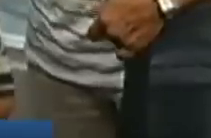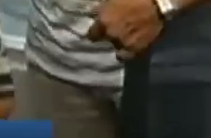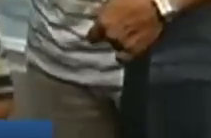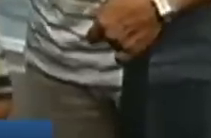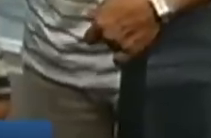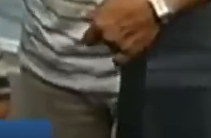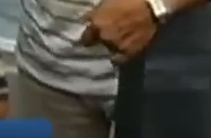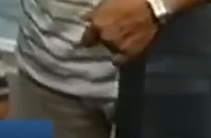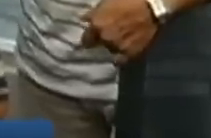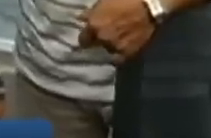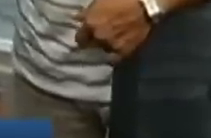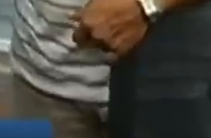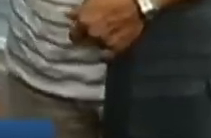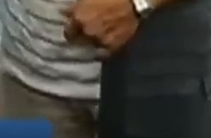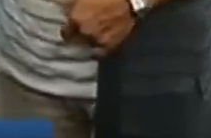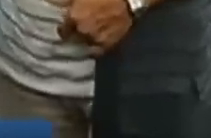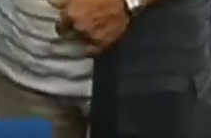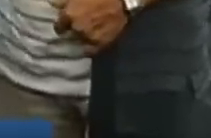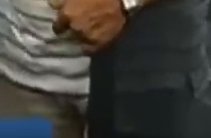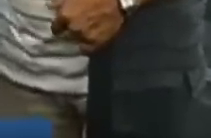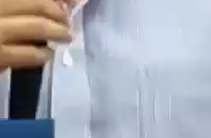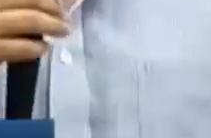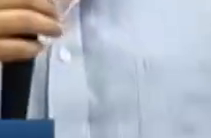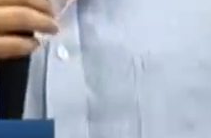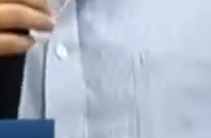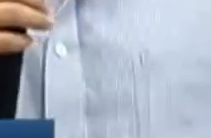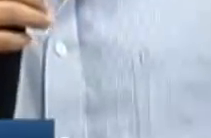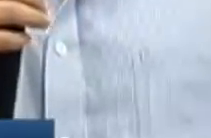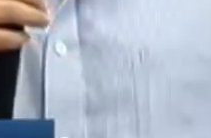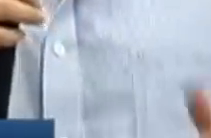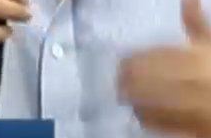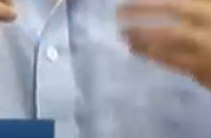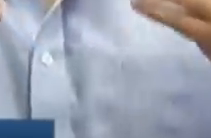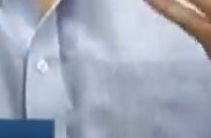con el fin de disminuir los accidentes de tránsito.